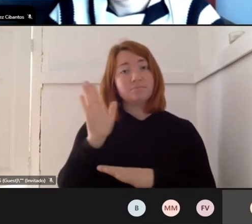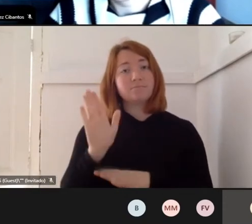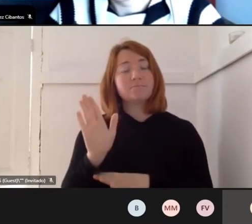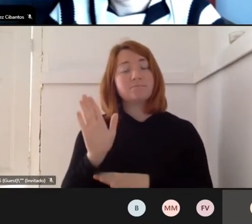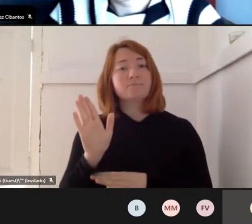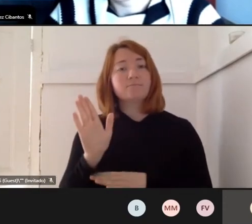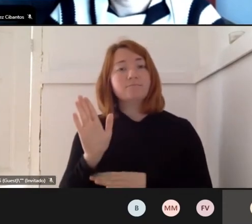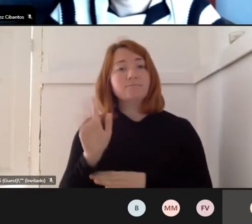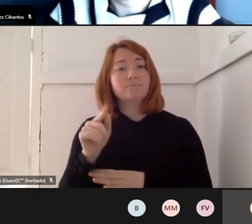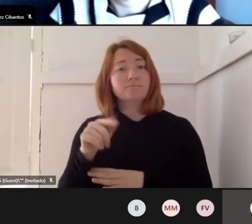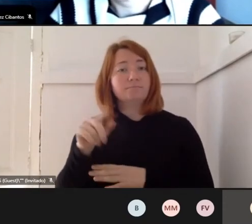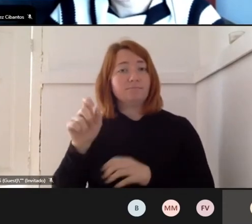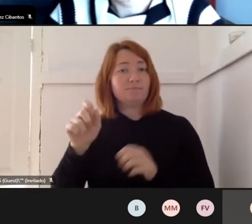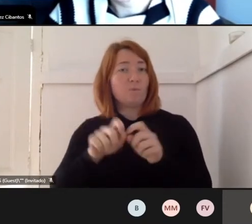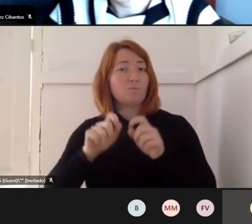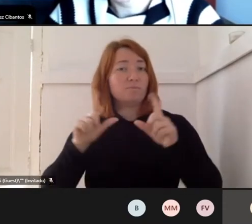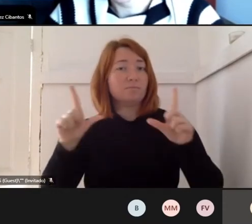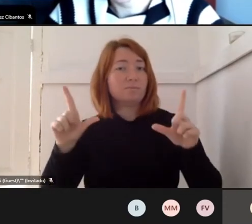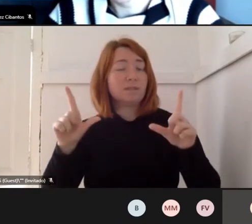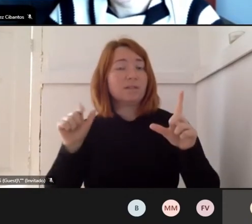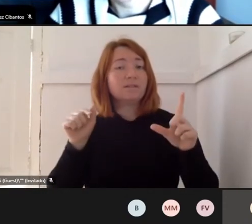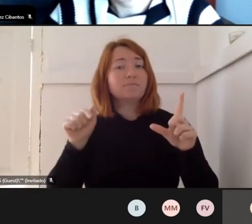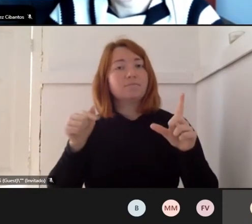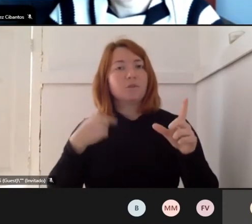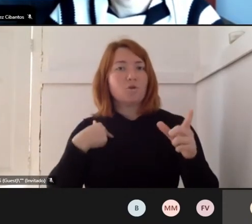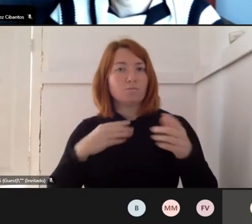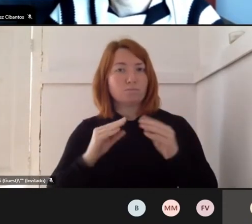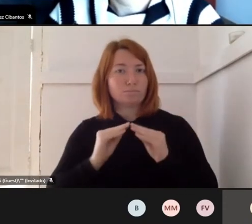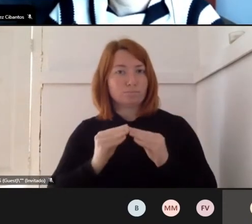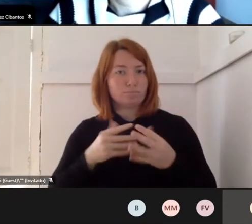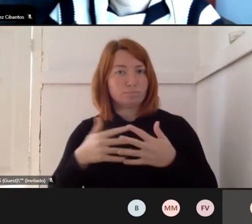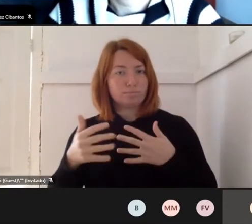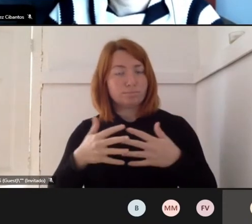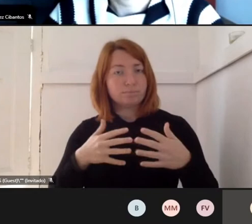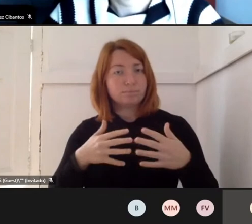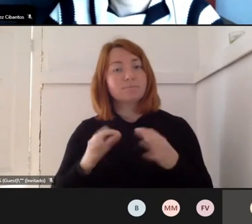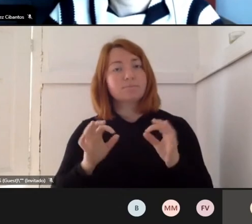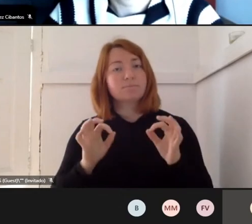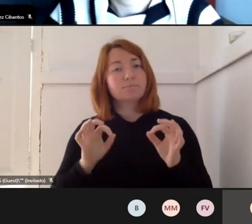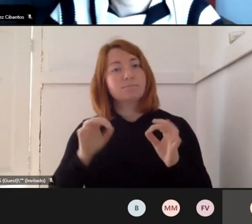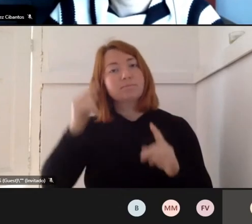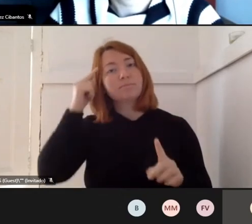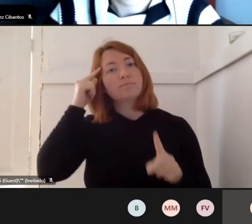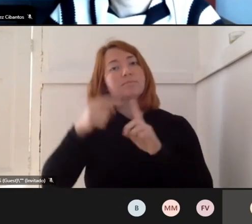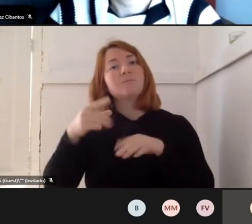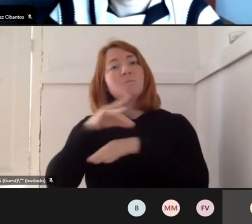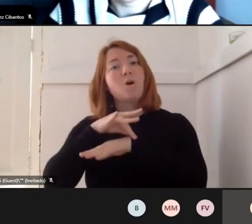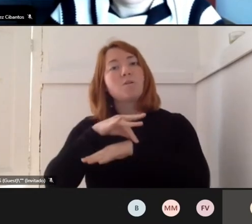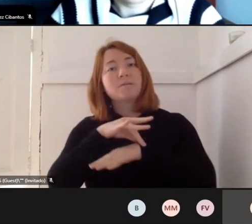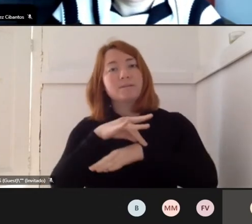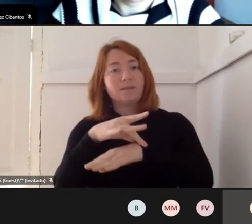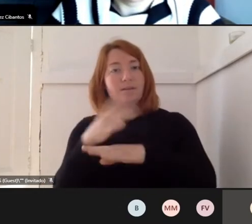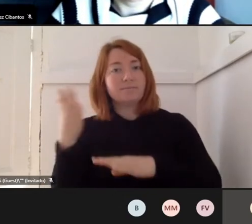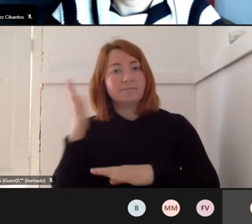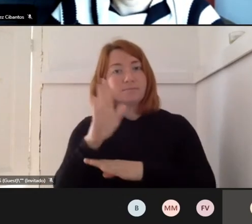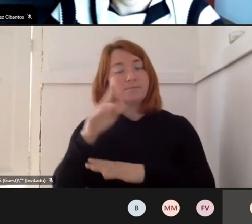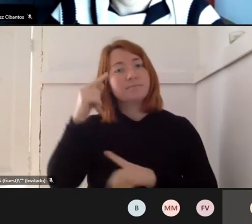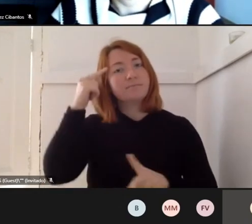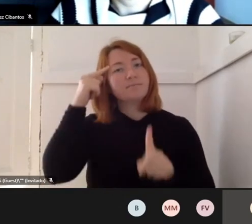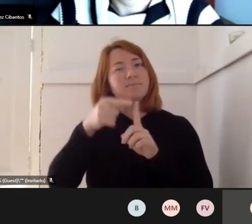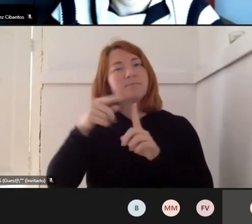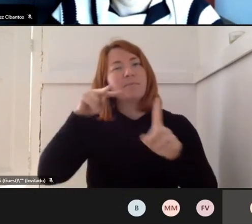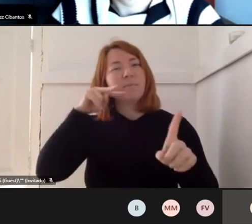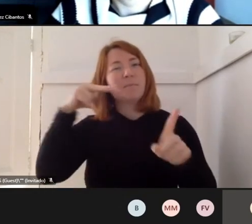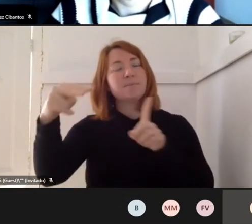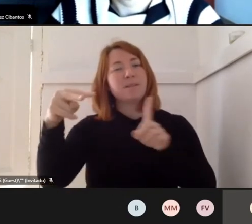una presentación que he elaborado para presentar la guía para la introducción de la perspectiva de